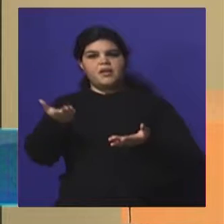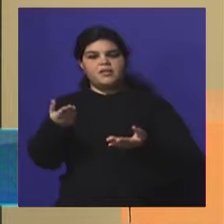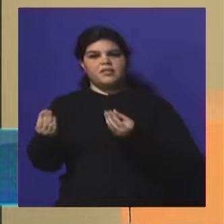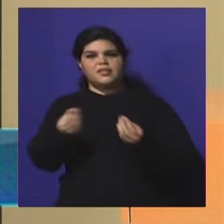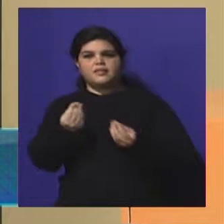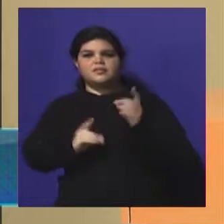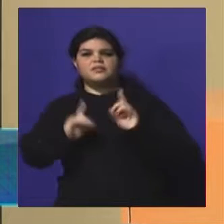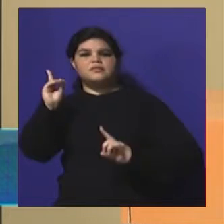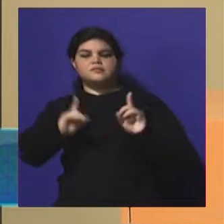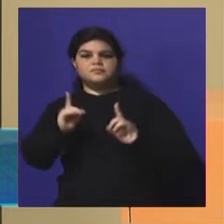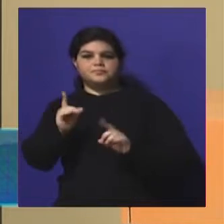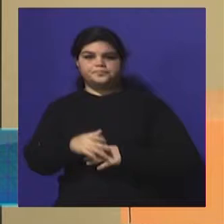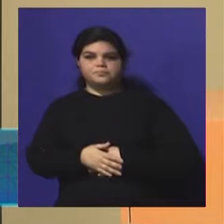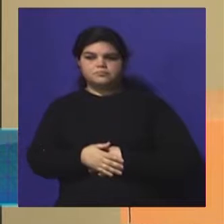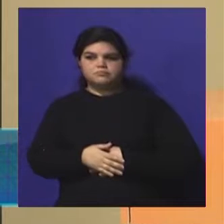con